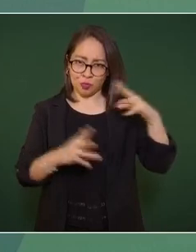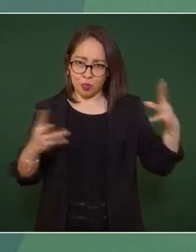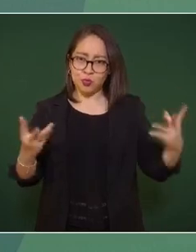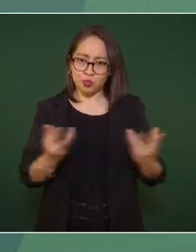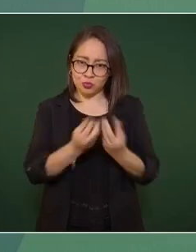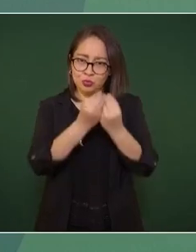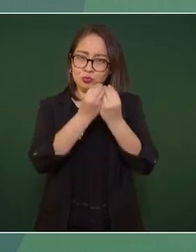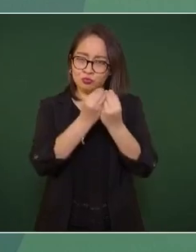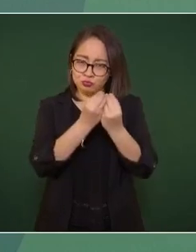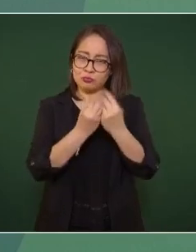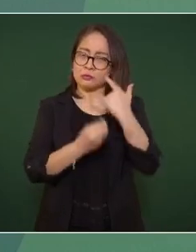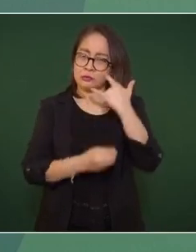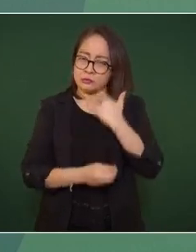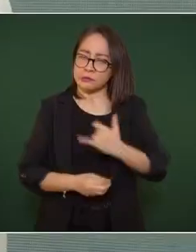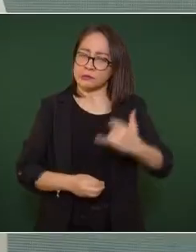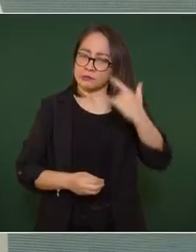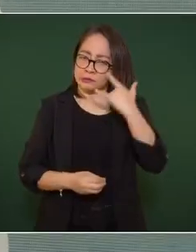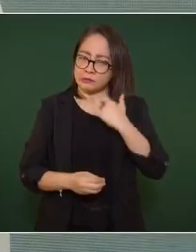pues está muy cerca